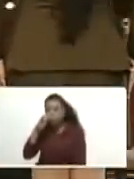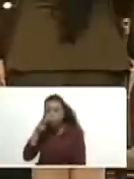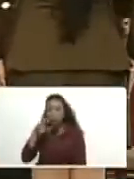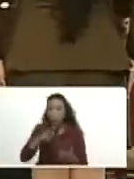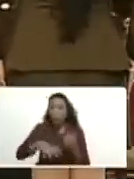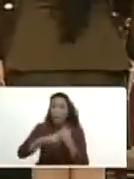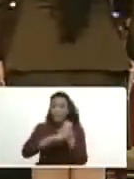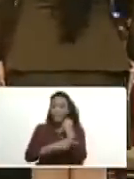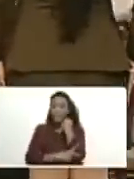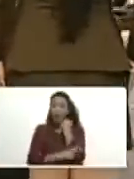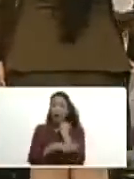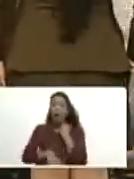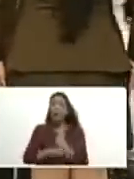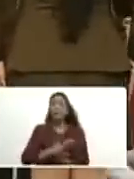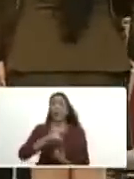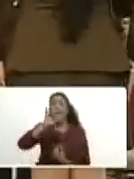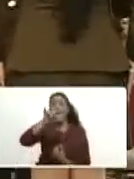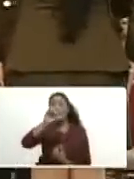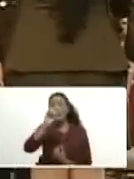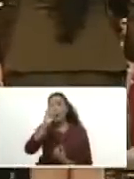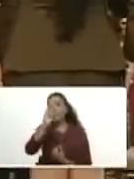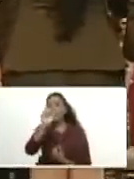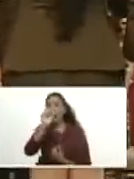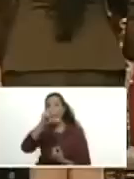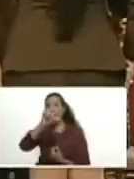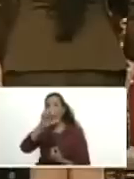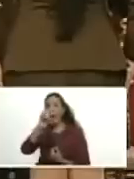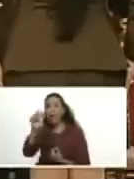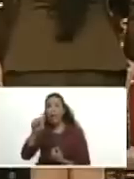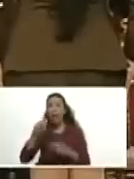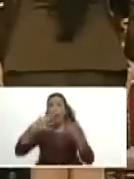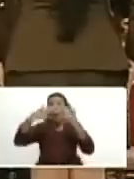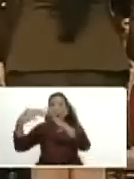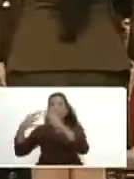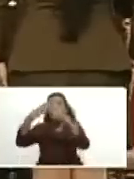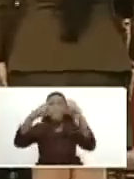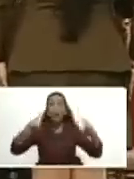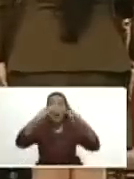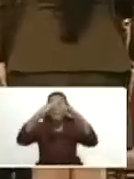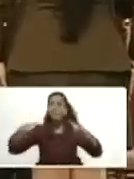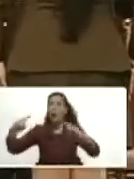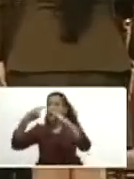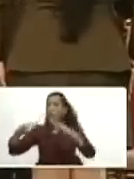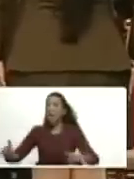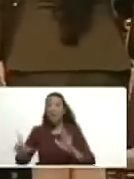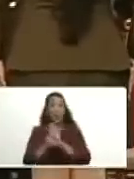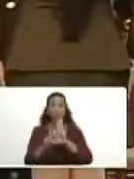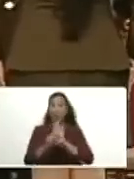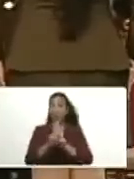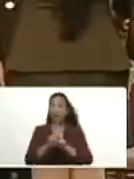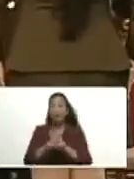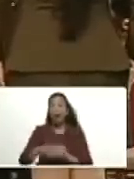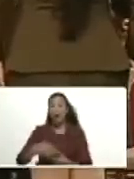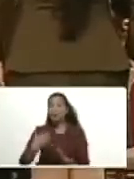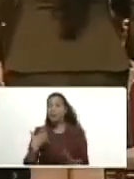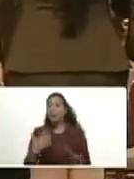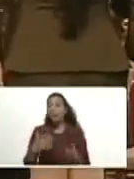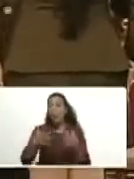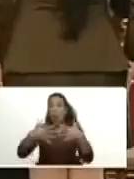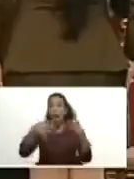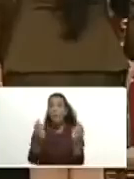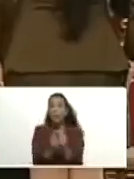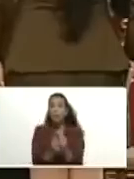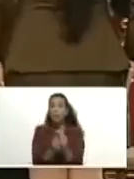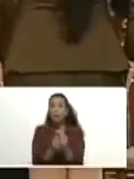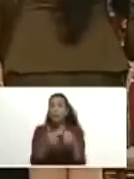Nacional Yapacana desmantelaron cuatro campamentos ubicados en el sector La Mina Nueva en el estado Amazonas. Los militares